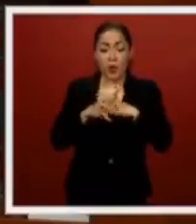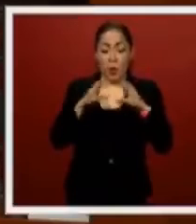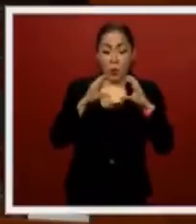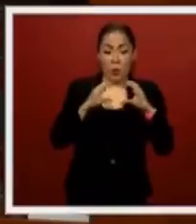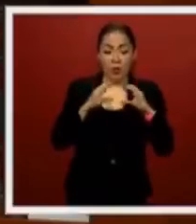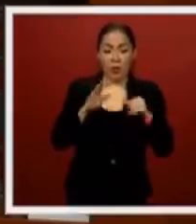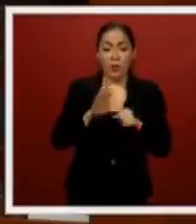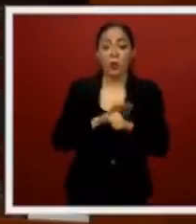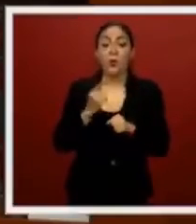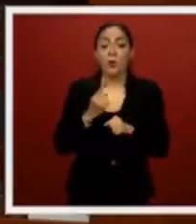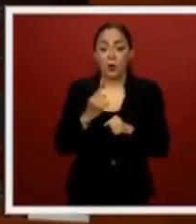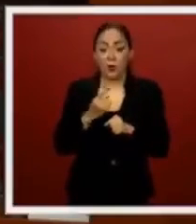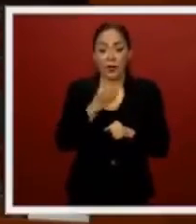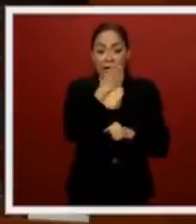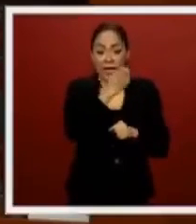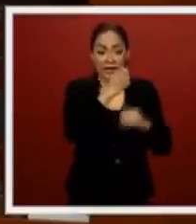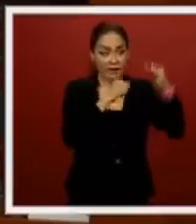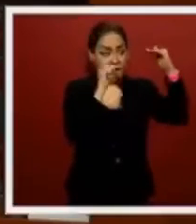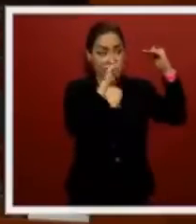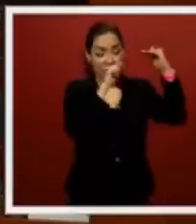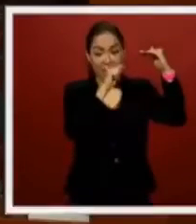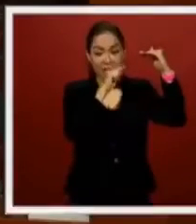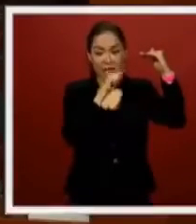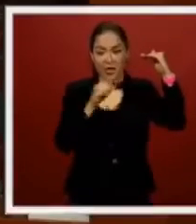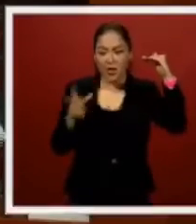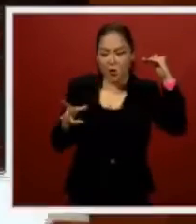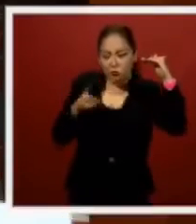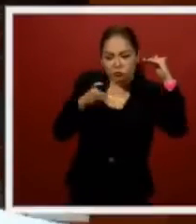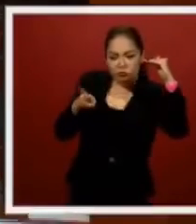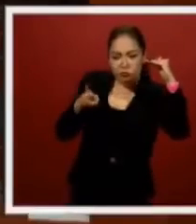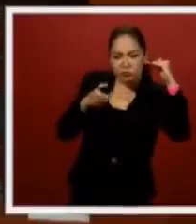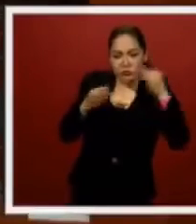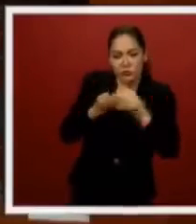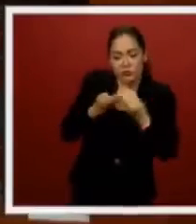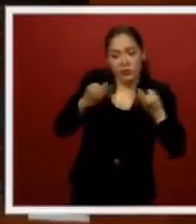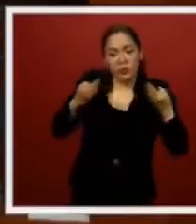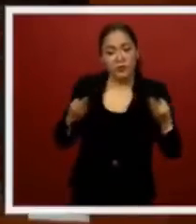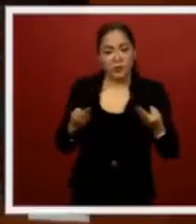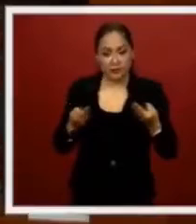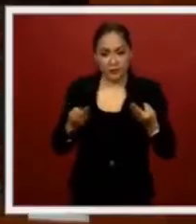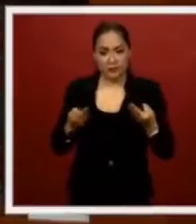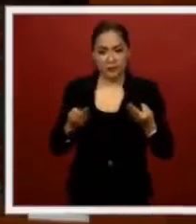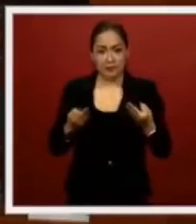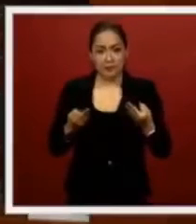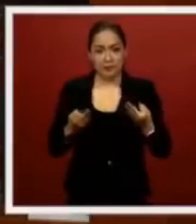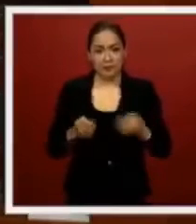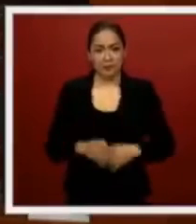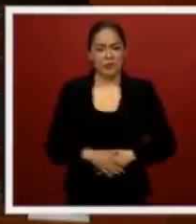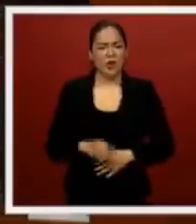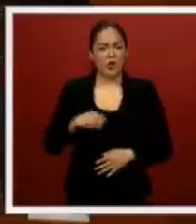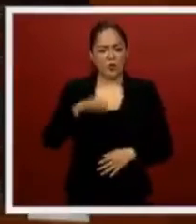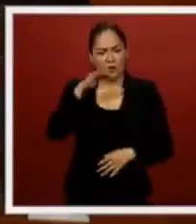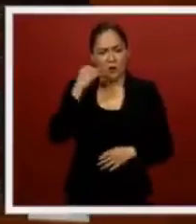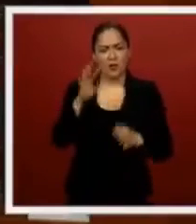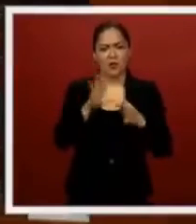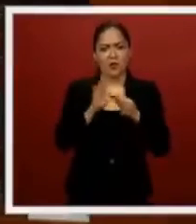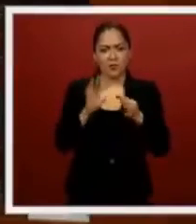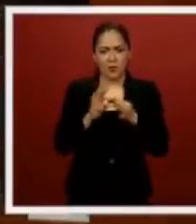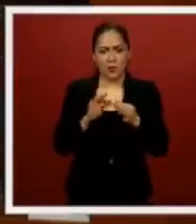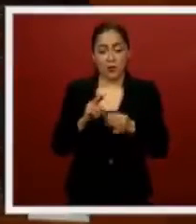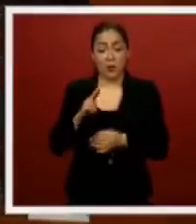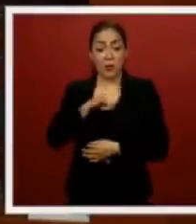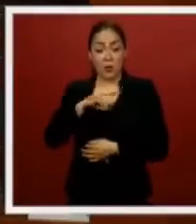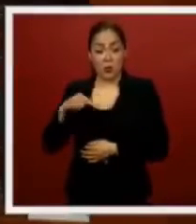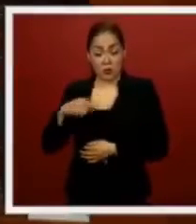naturaleza, del planeta. Y aquí voy a hacer una referencia muy sencillita. Nuestro presidente